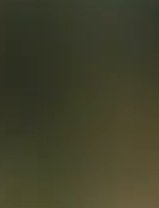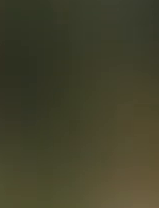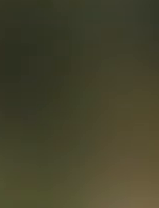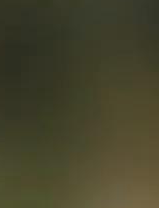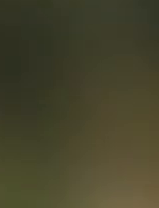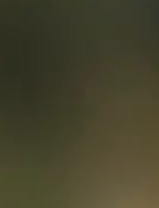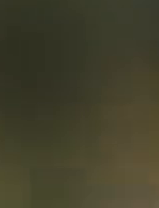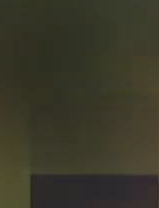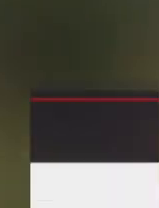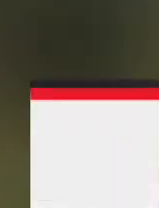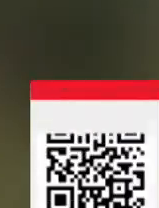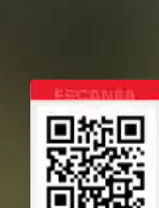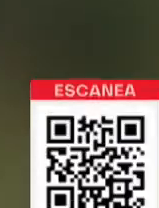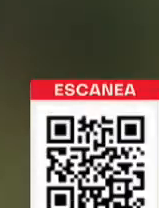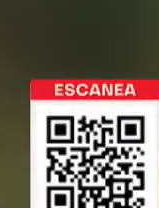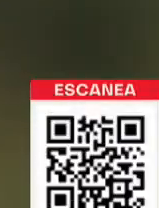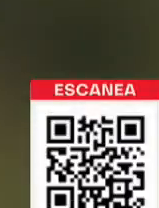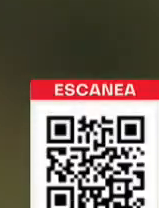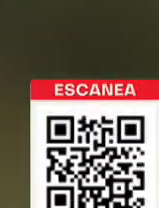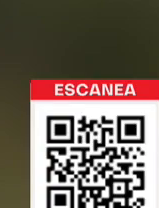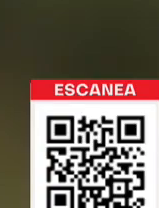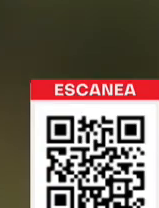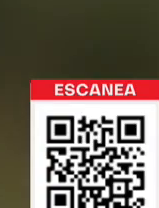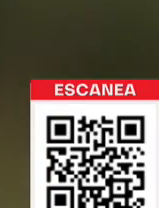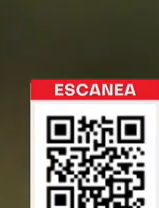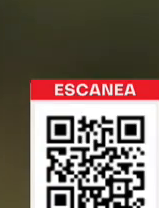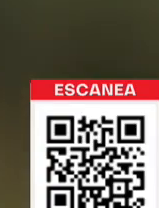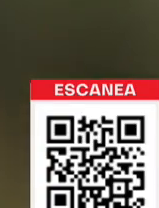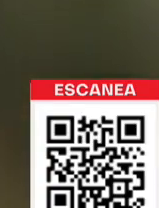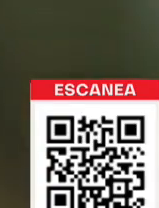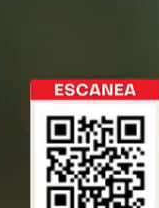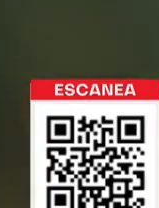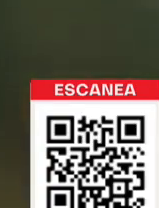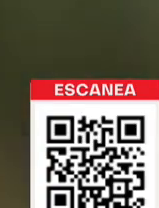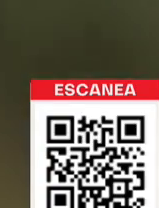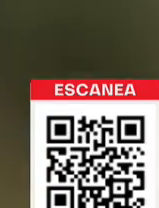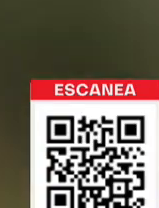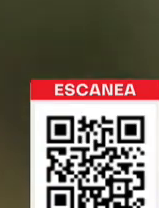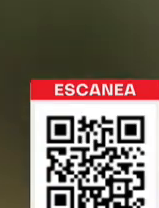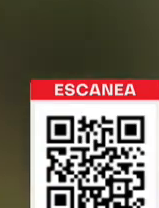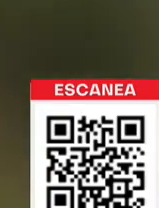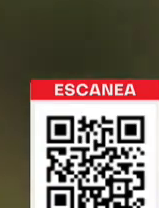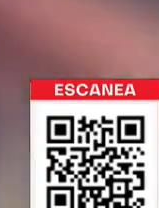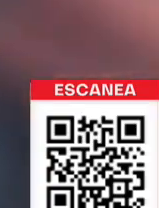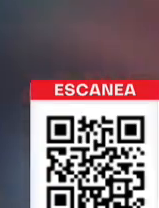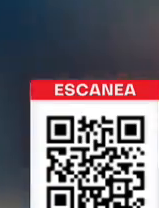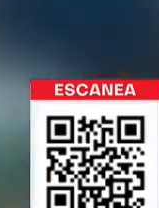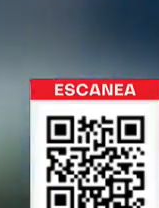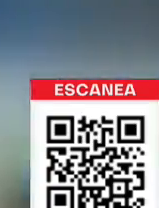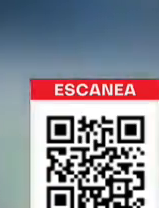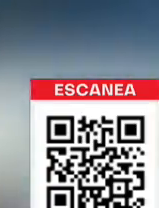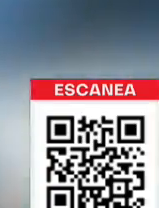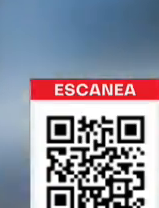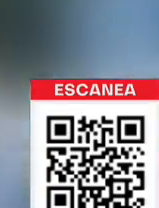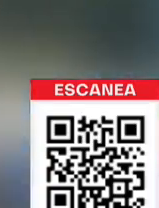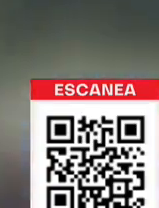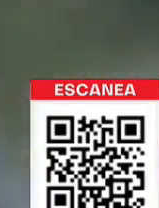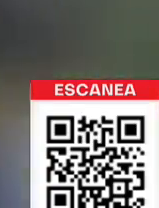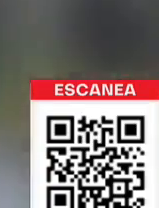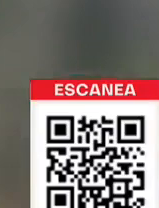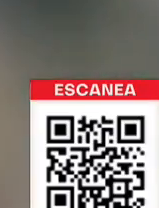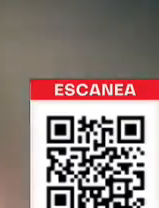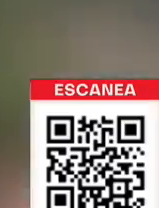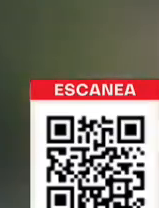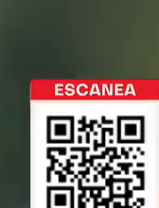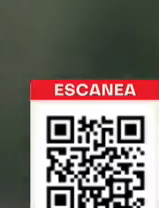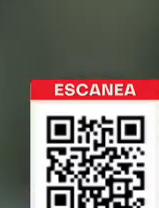el que se trasladaba junto a otros trabajadores fuera atacado por encapuchados armados para muchos un punto de inflexión en el